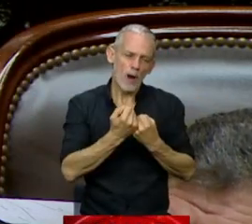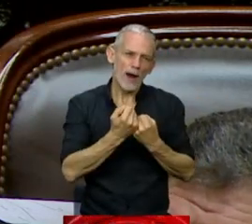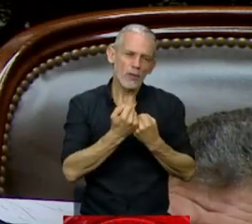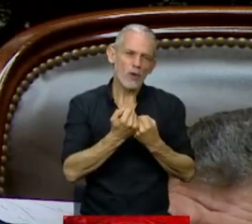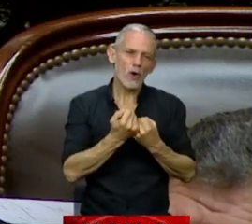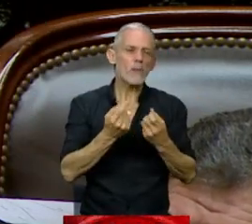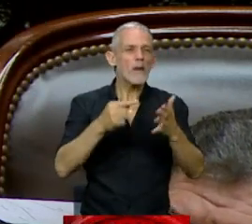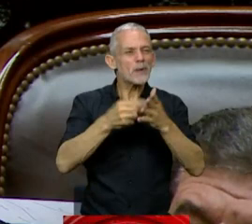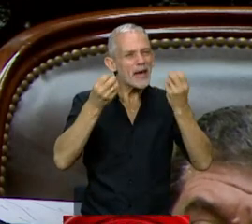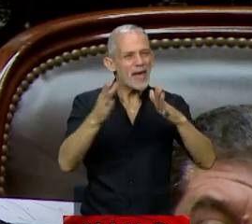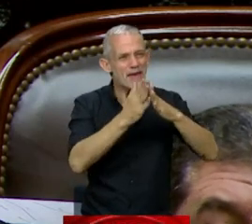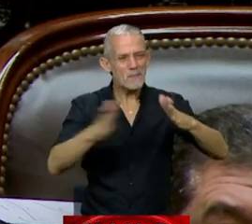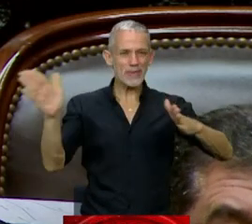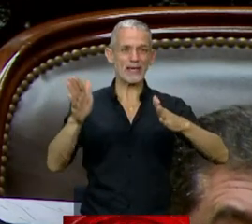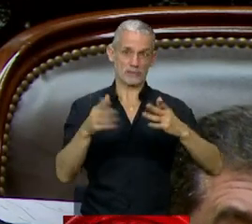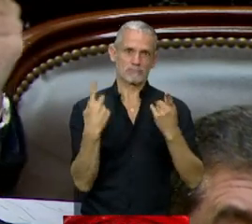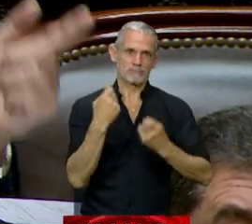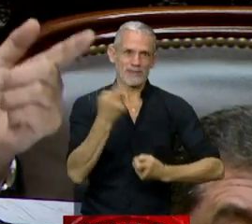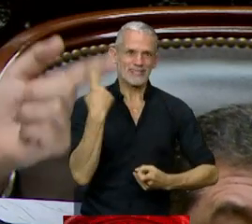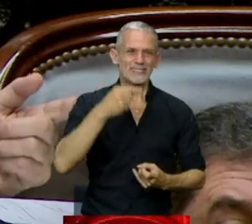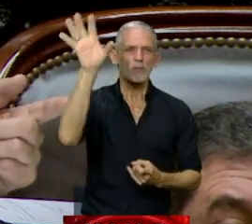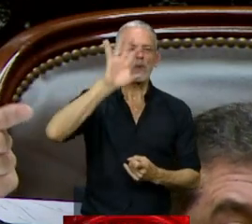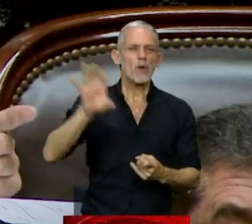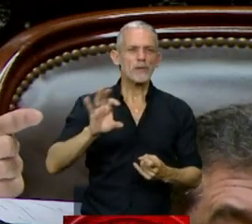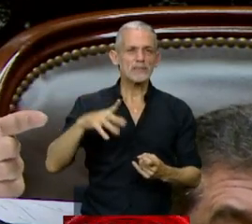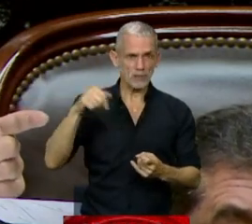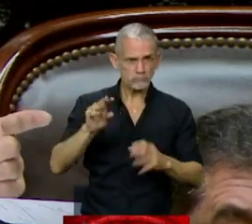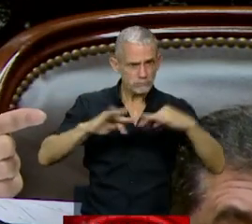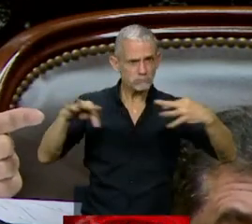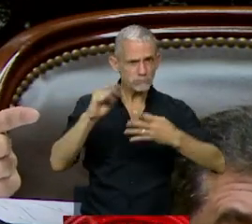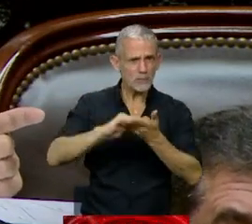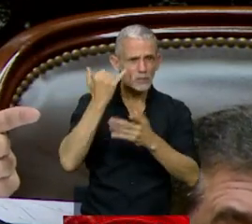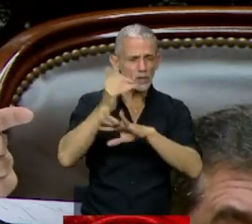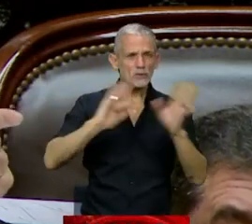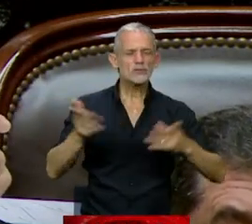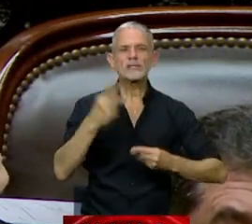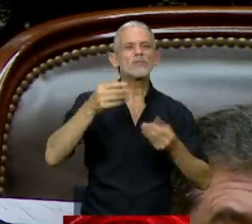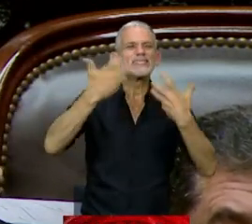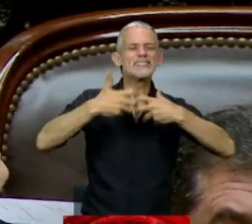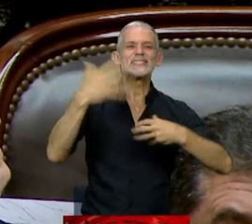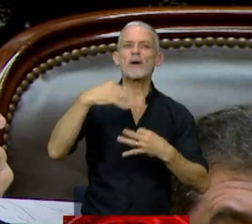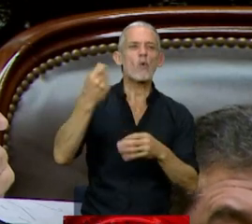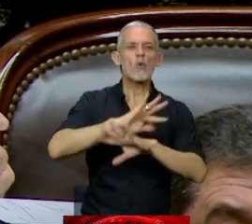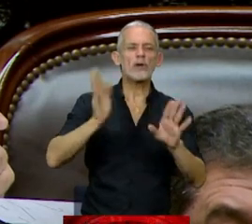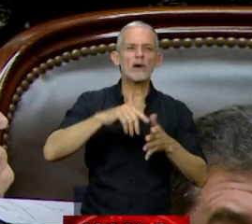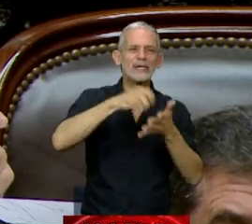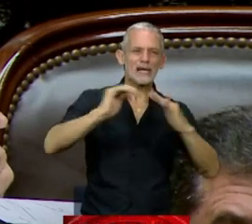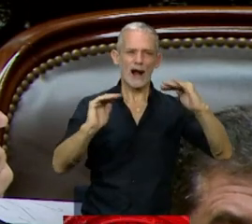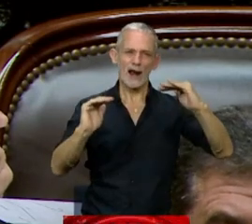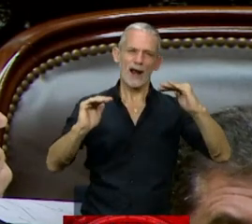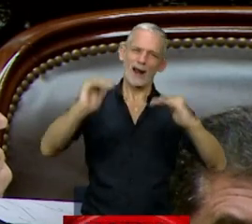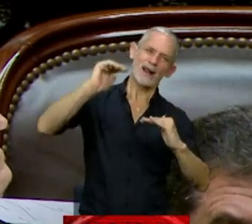un punto de partida para avanzar en lo que necesitamos, acá se ha dicho también, que es un sistema único que corrija las